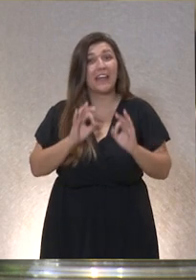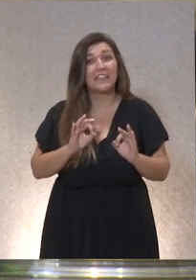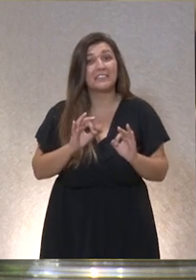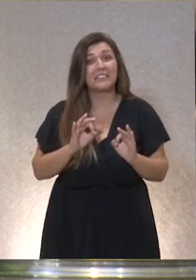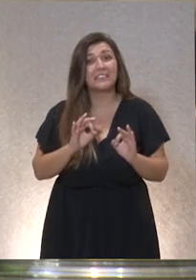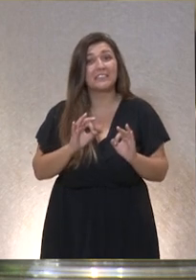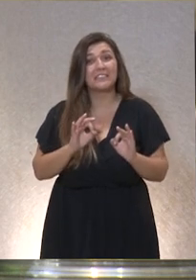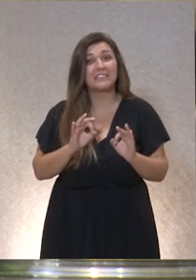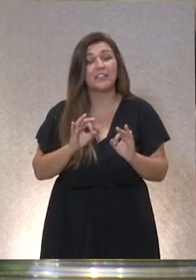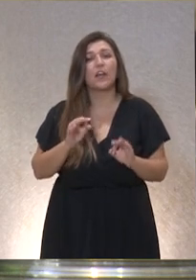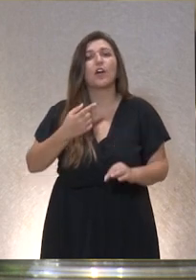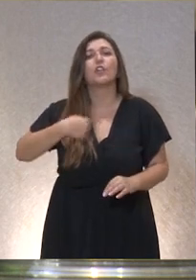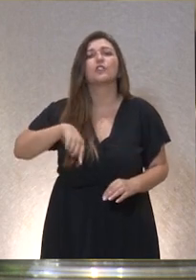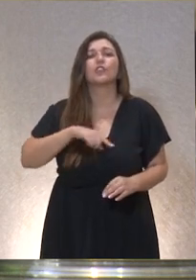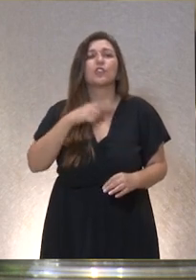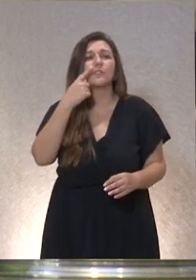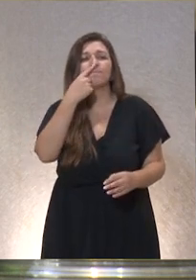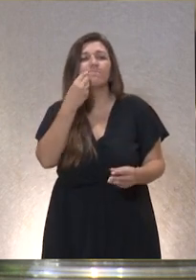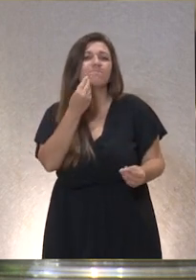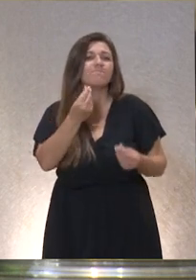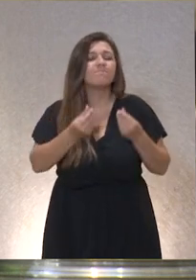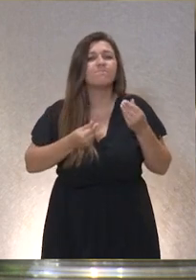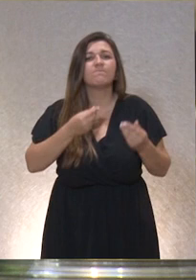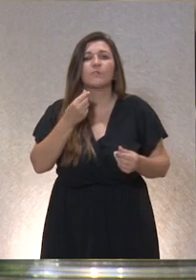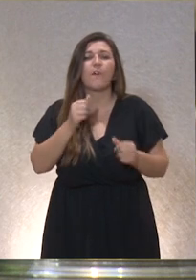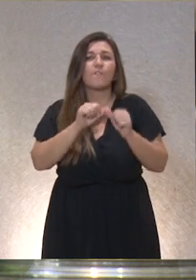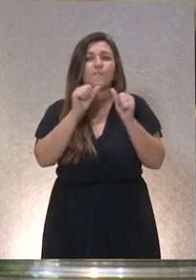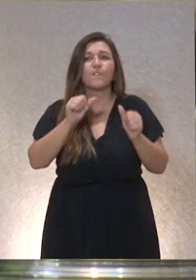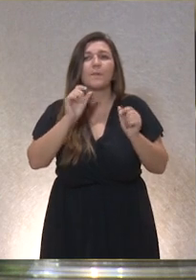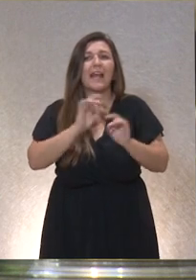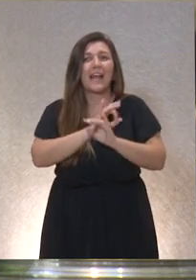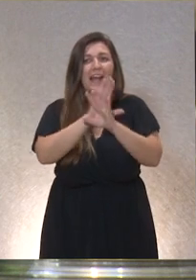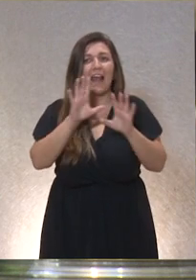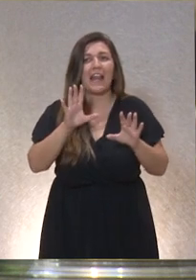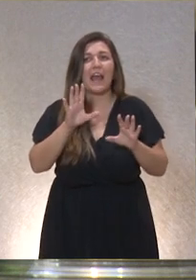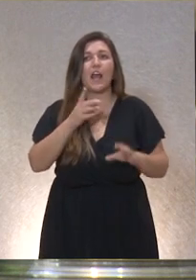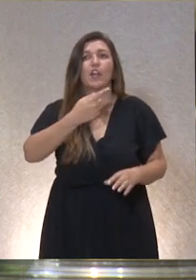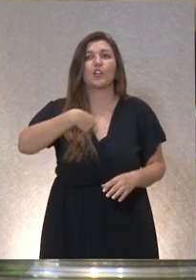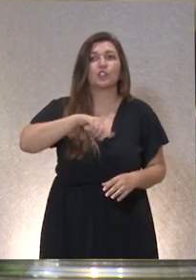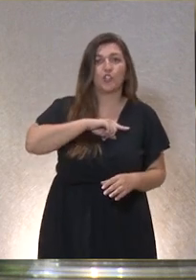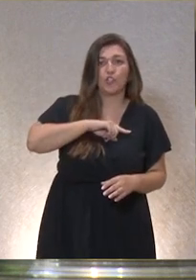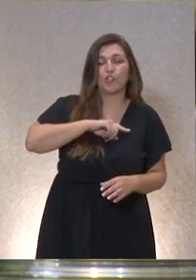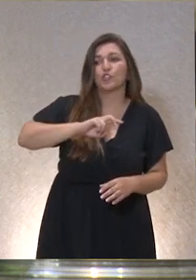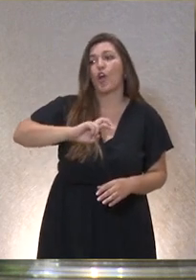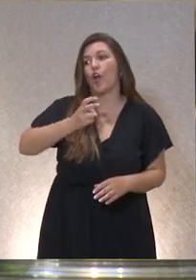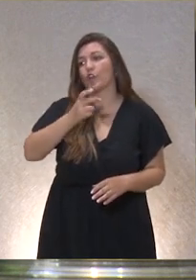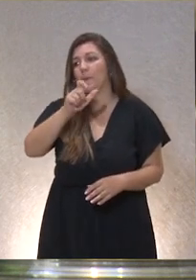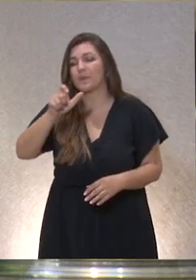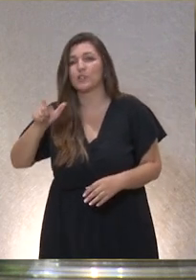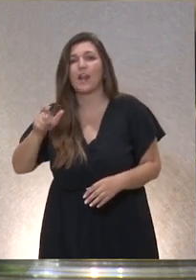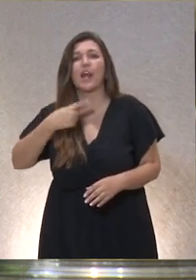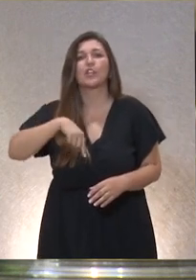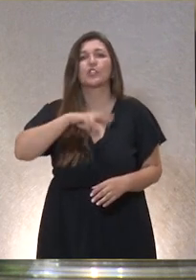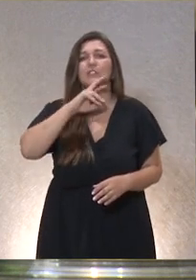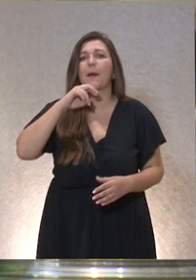donde hemos podido percibir de una forma más clara en nosotros mismos o en los demás nuestros valores y